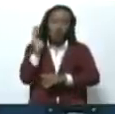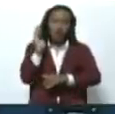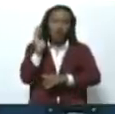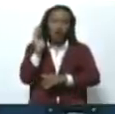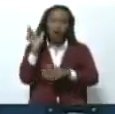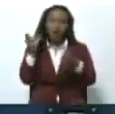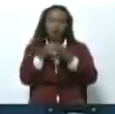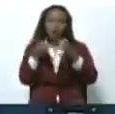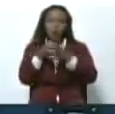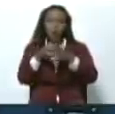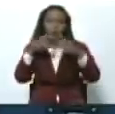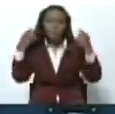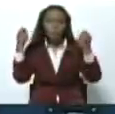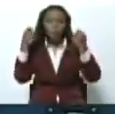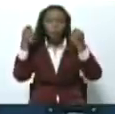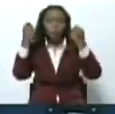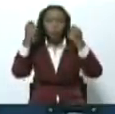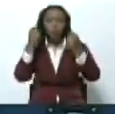campaña,